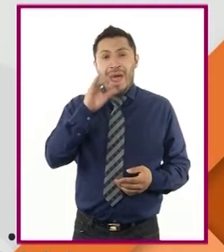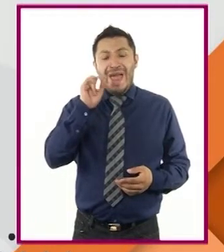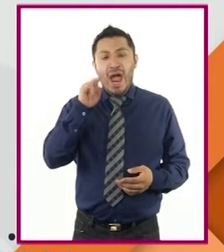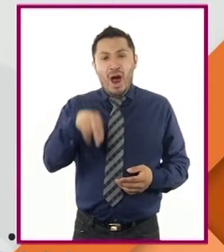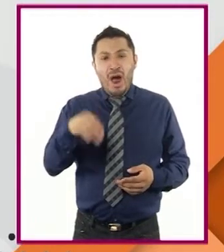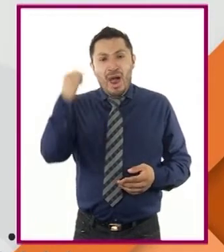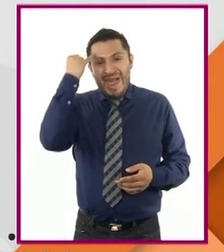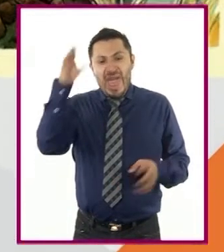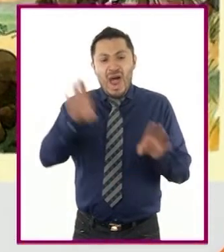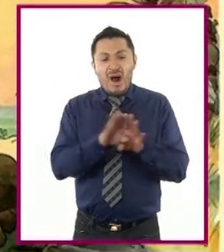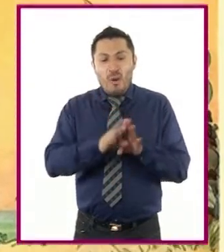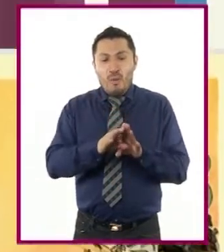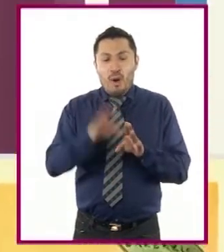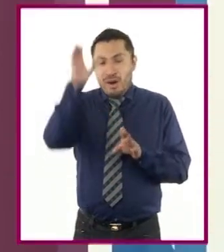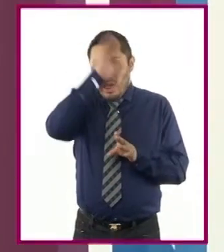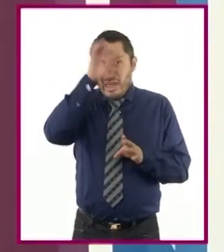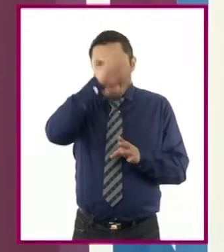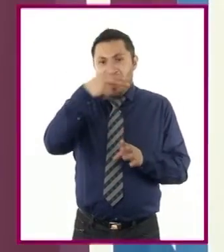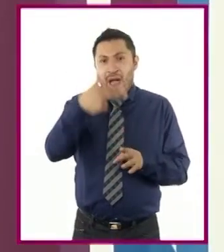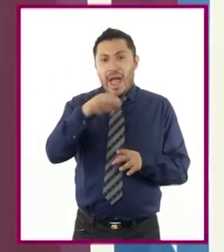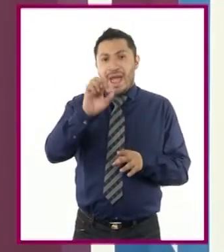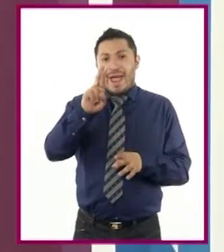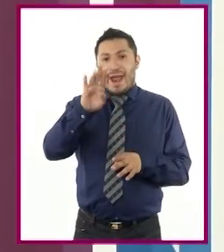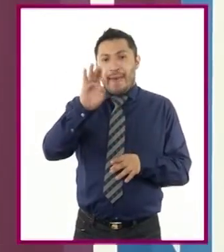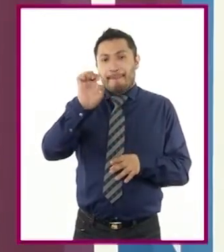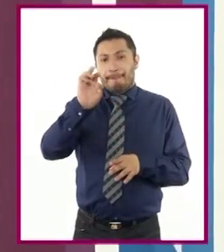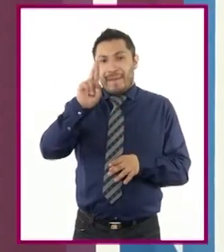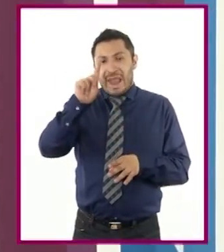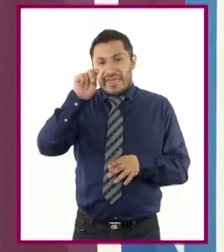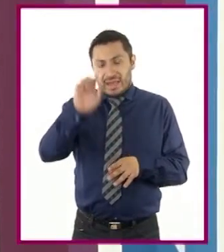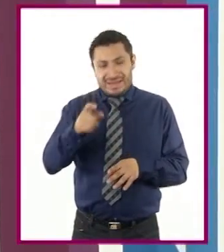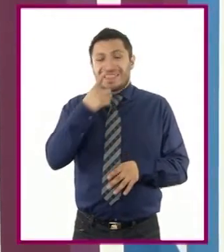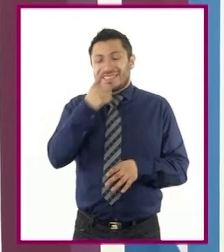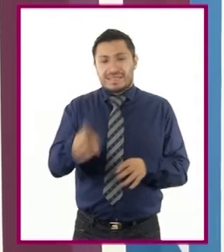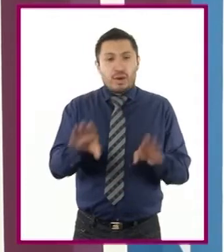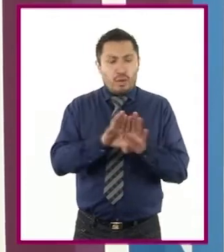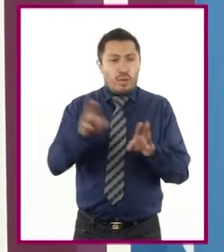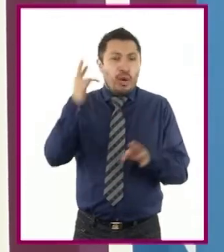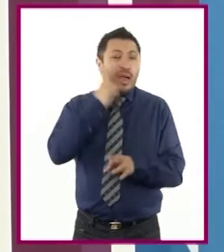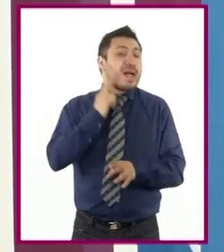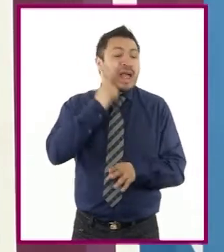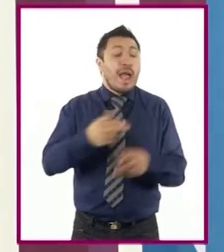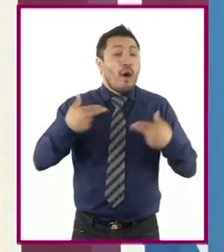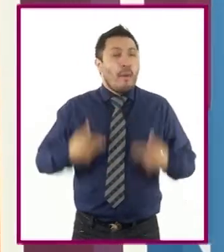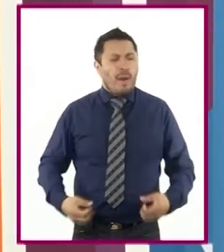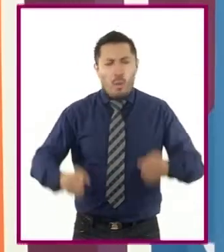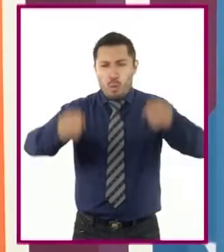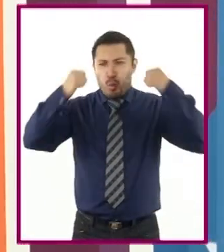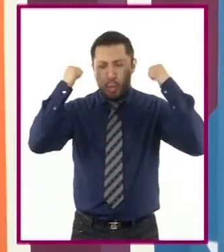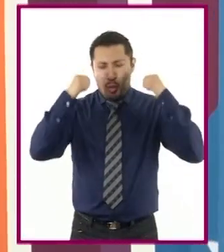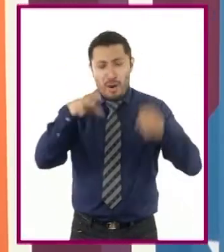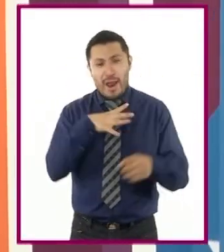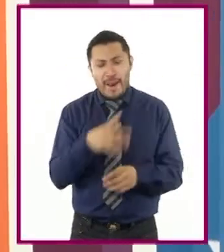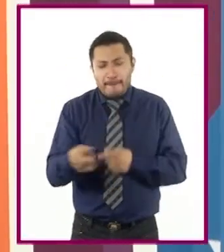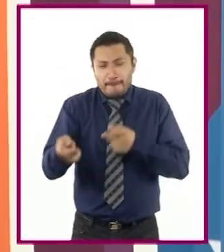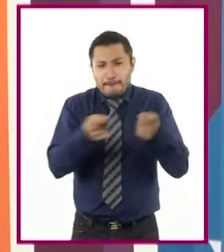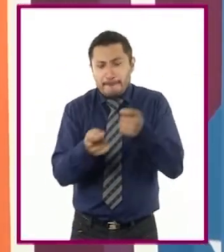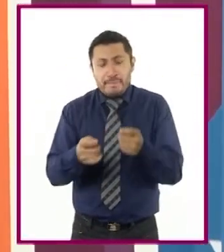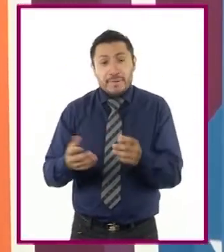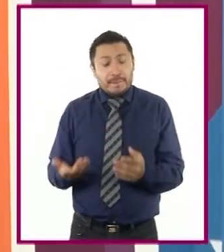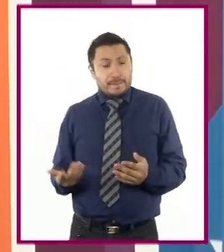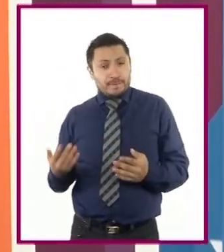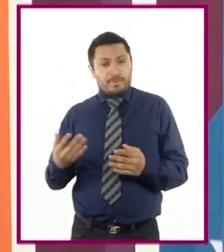pseudocientíficas de Herbert Spencer, quien afirmaba que las supuestas razas humanas más fuertes estaban determinadas a dominar a las